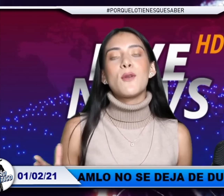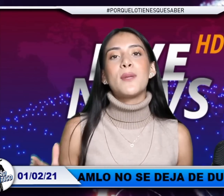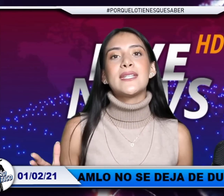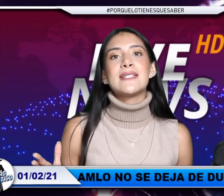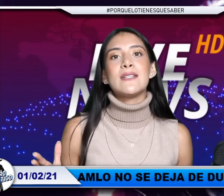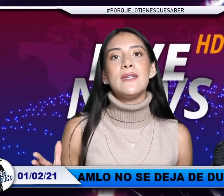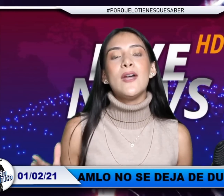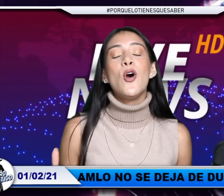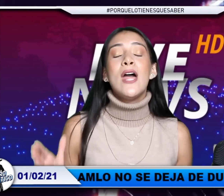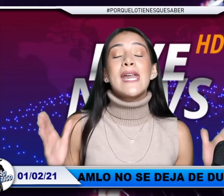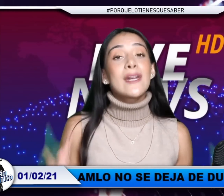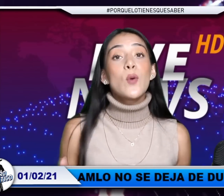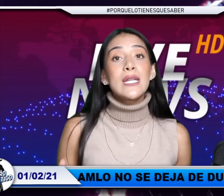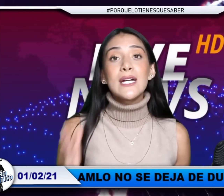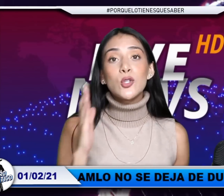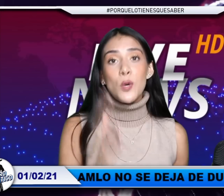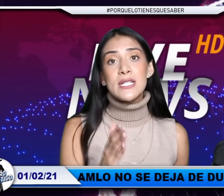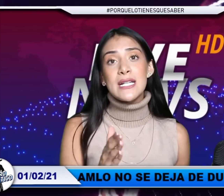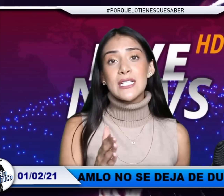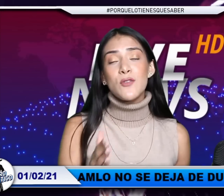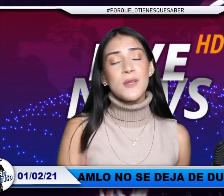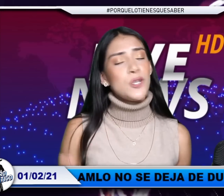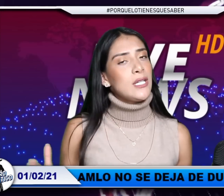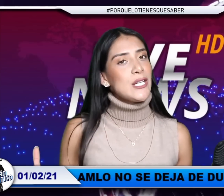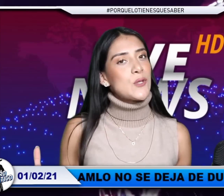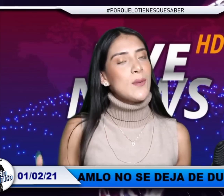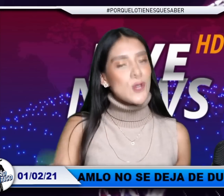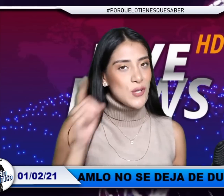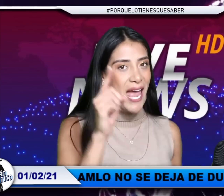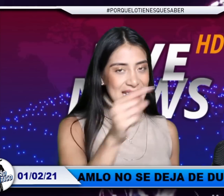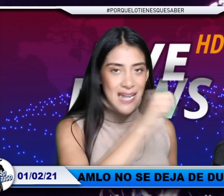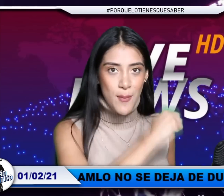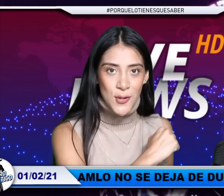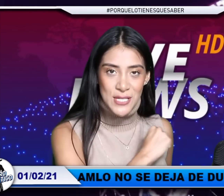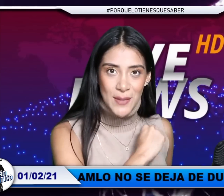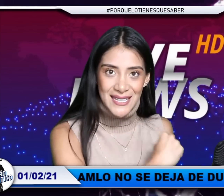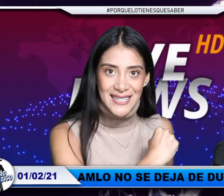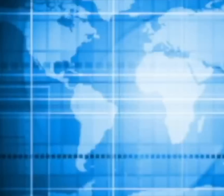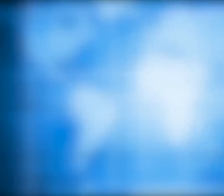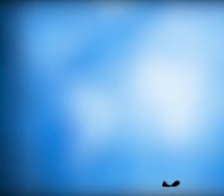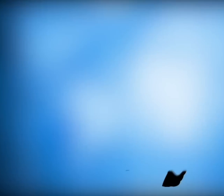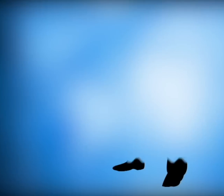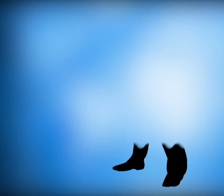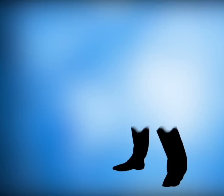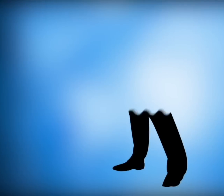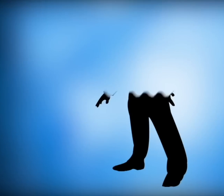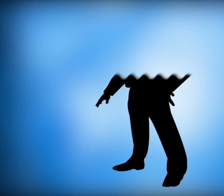olvides compartir este video, recuerda que tu voz es la transformación, y nos vemos hasta la próxima.